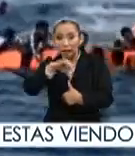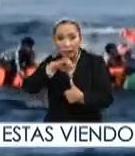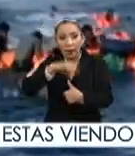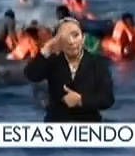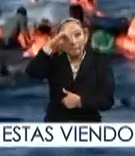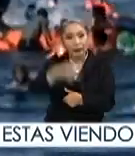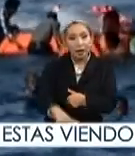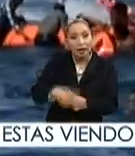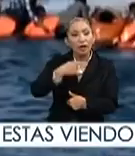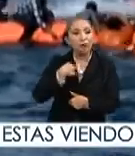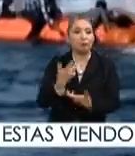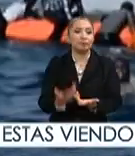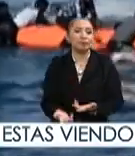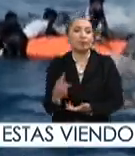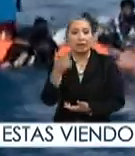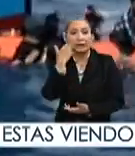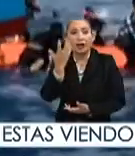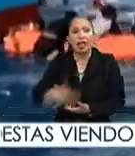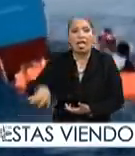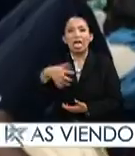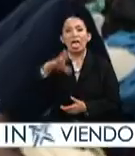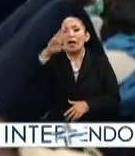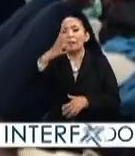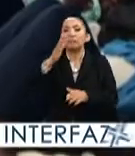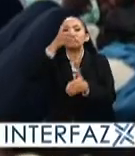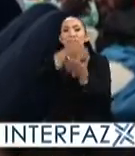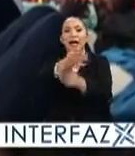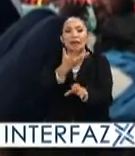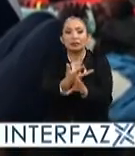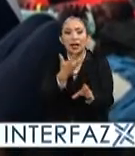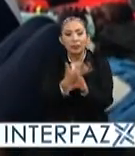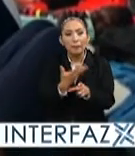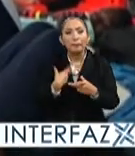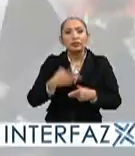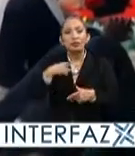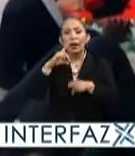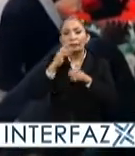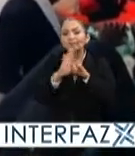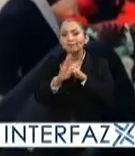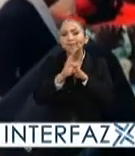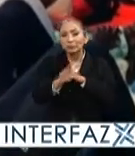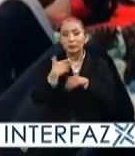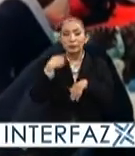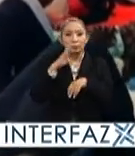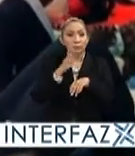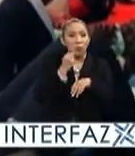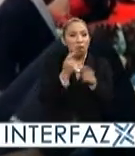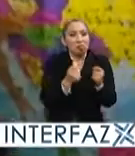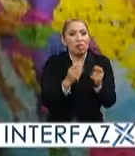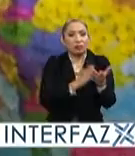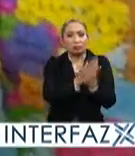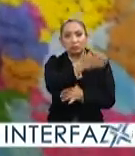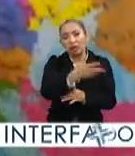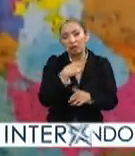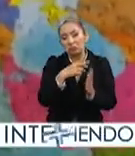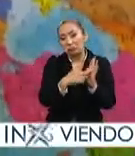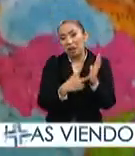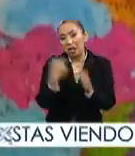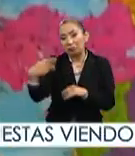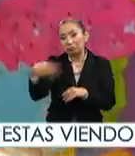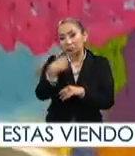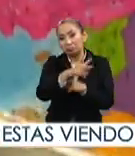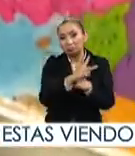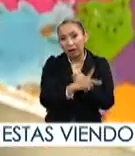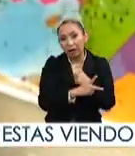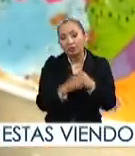Centroamérica, México, que buscan llegar a los Estados Unidos, migrantes hay legales y migrantes ilegales, según las normas de cada